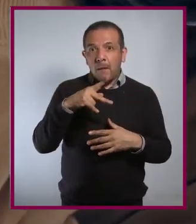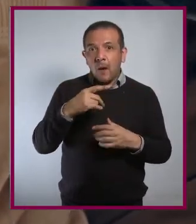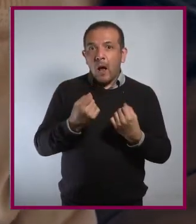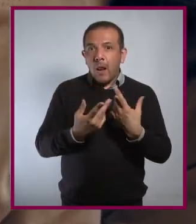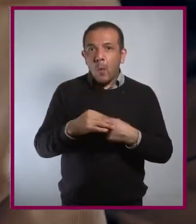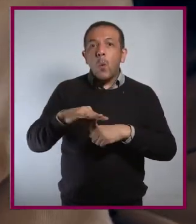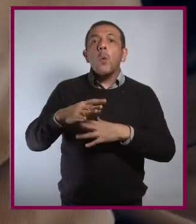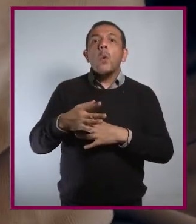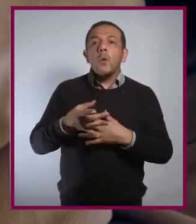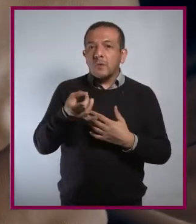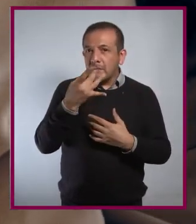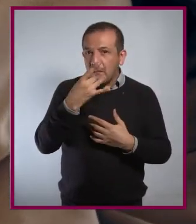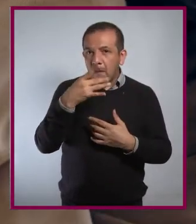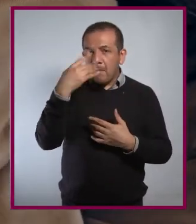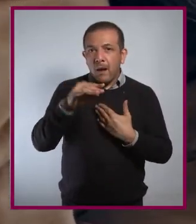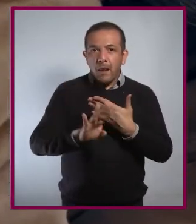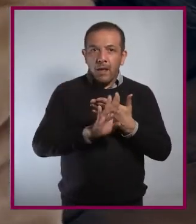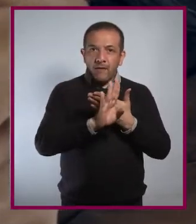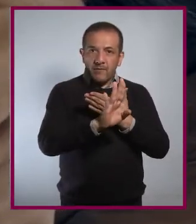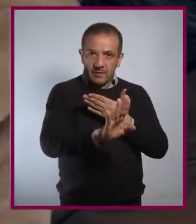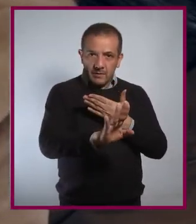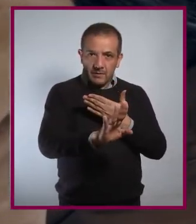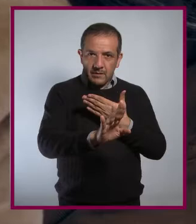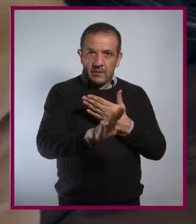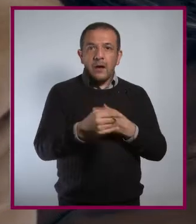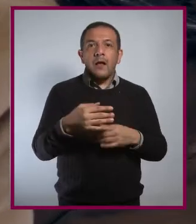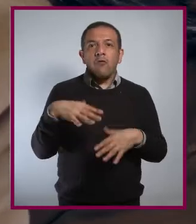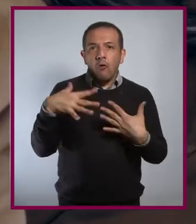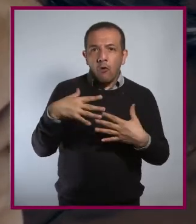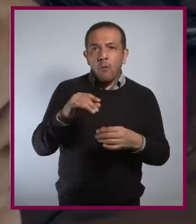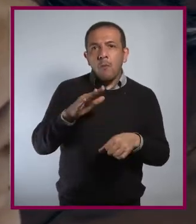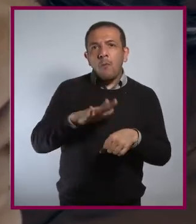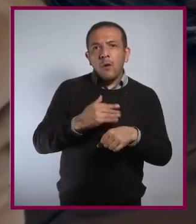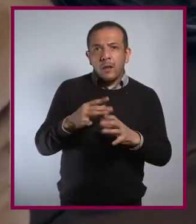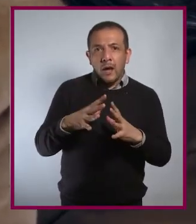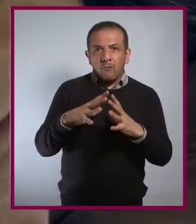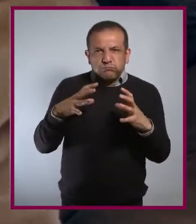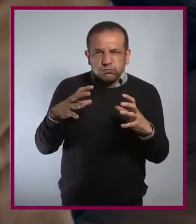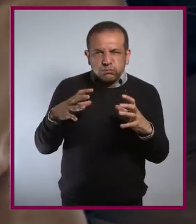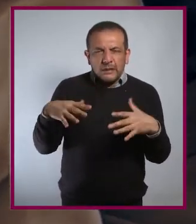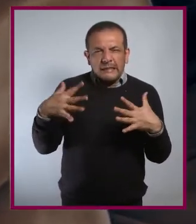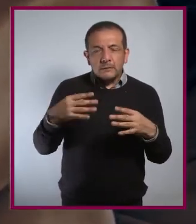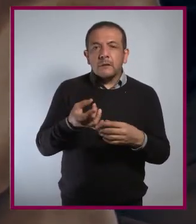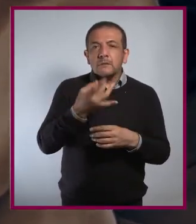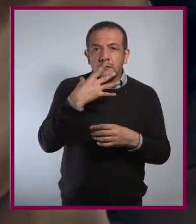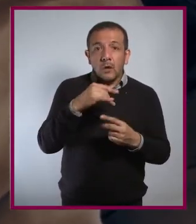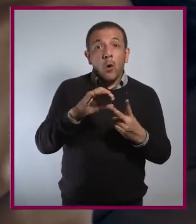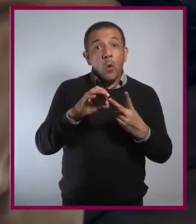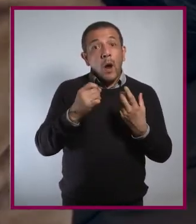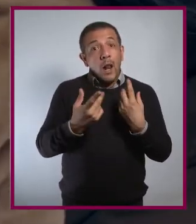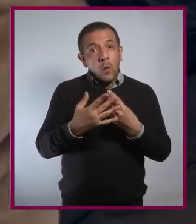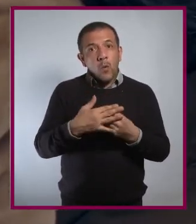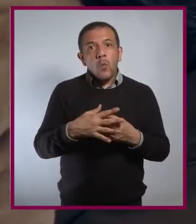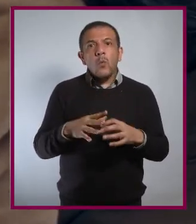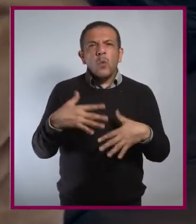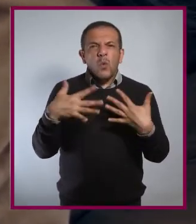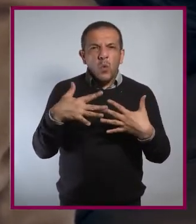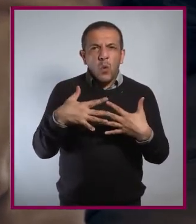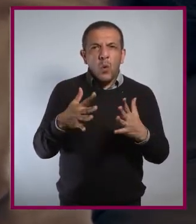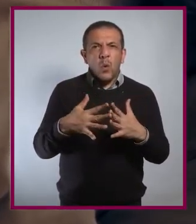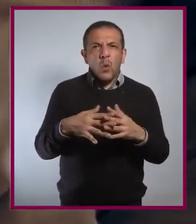Hay fármacos que evitan el dolor causado por la inflamación, otros tratan el dolor